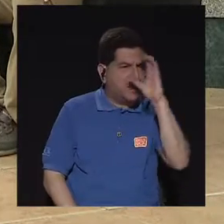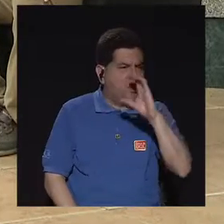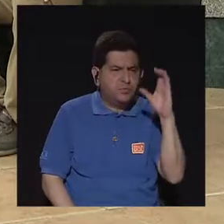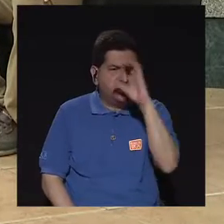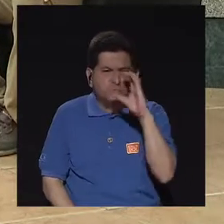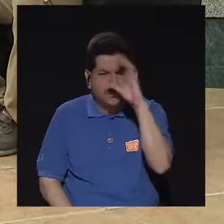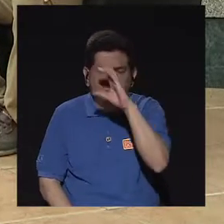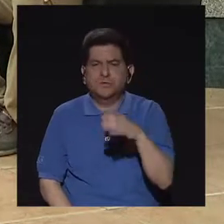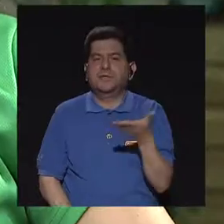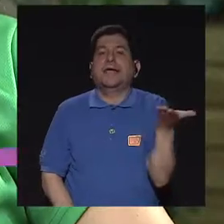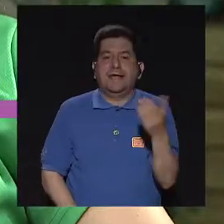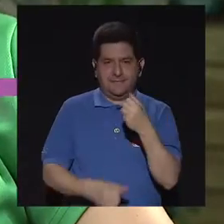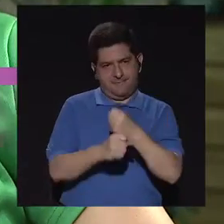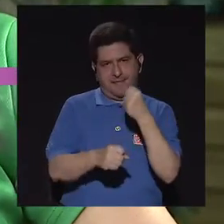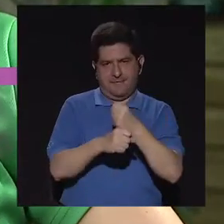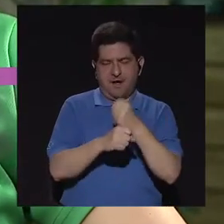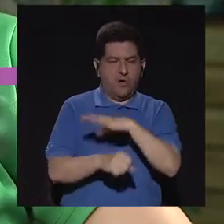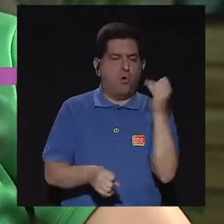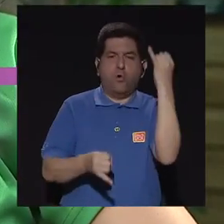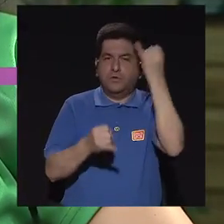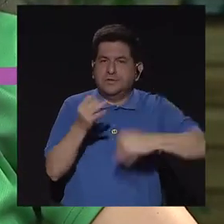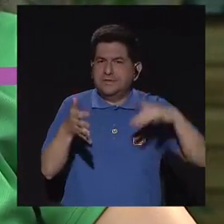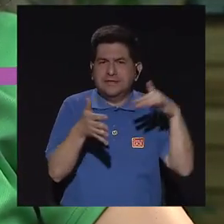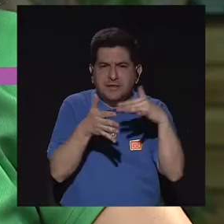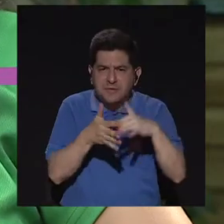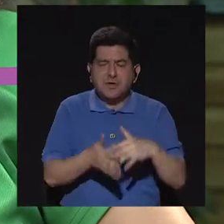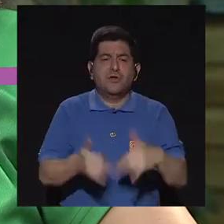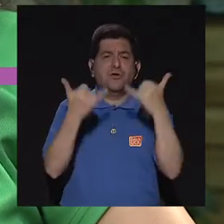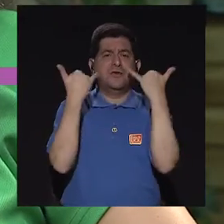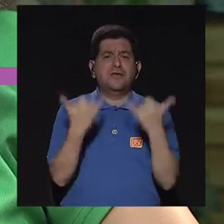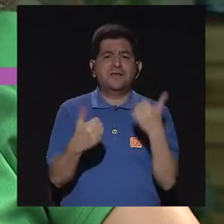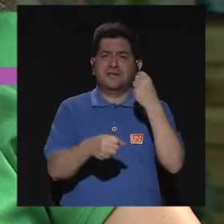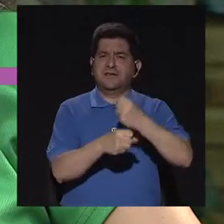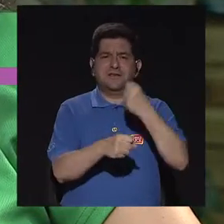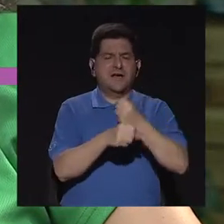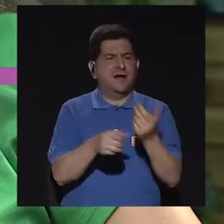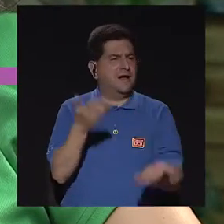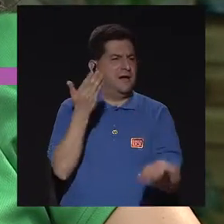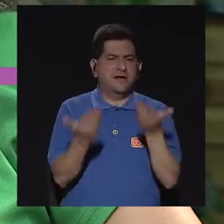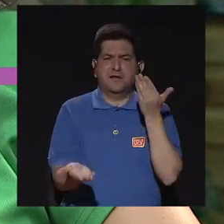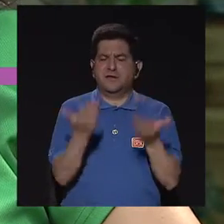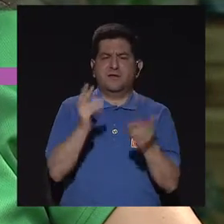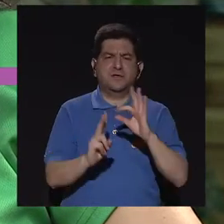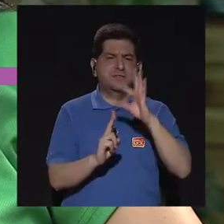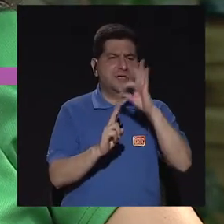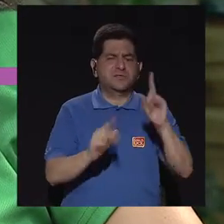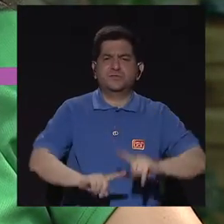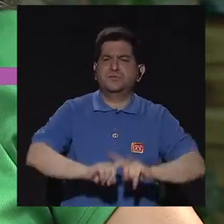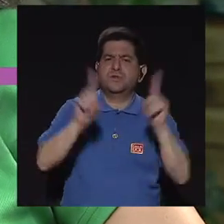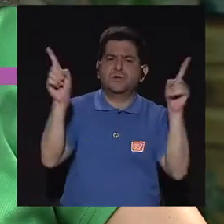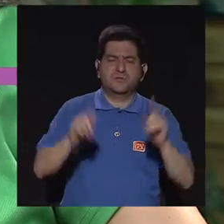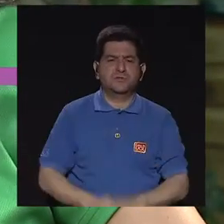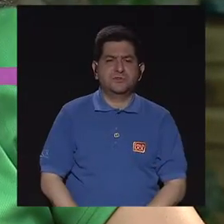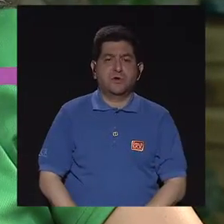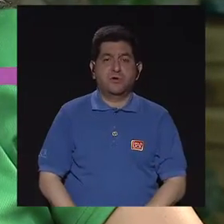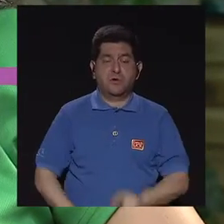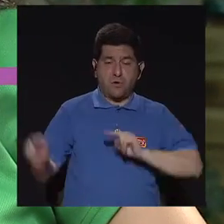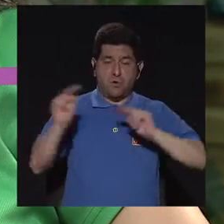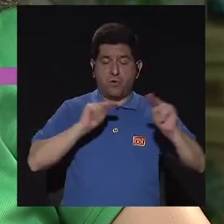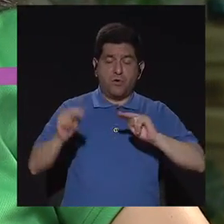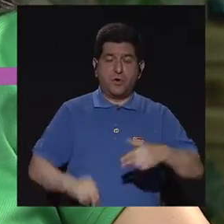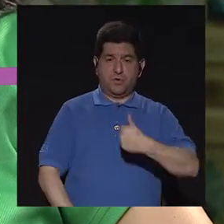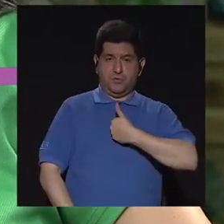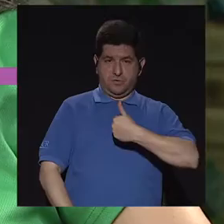conseguir trabajo o por terminar de estudiar y ya conseguir trabajo y no buscar tal vez otras oportunidades o emprender un